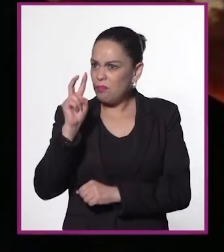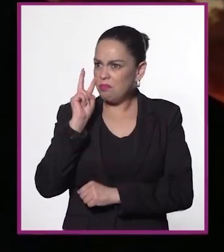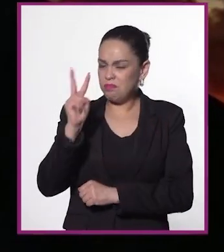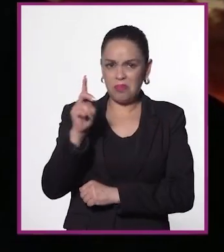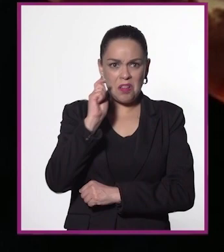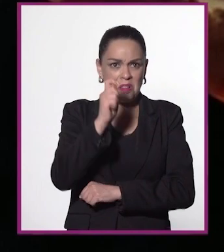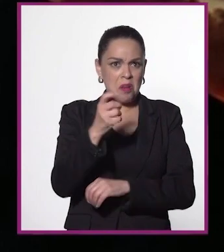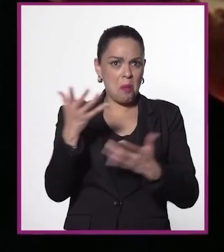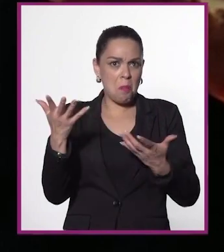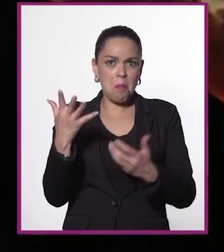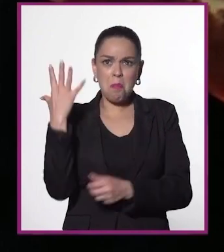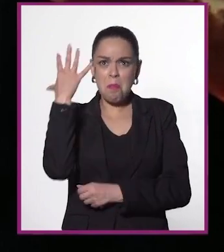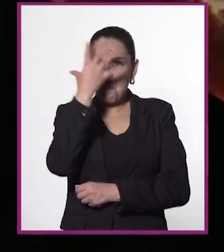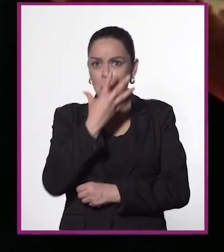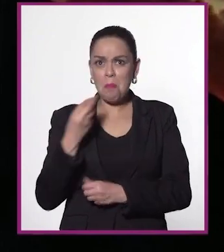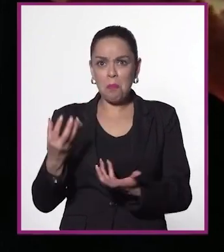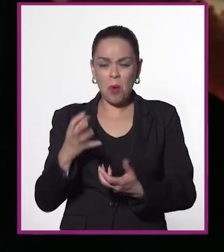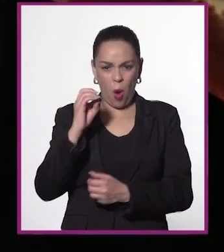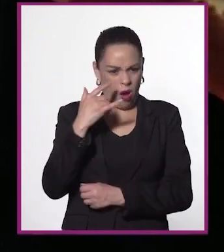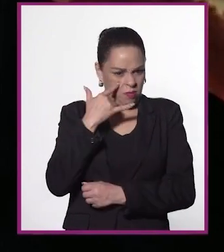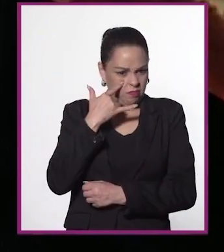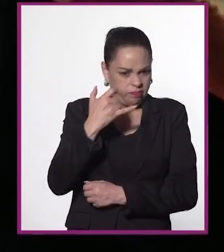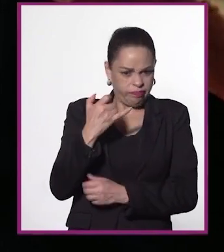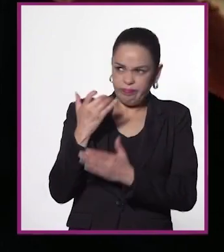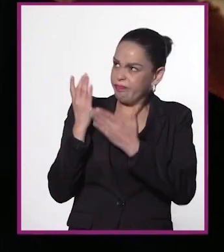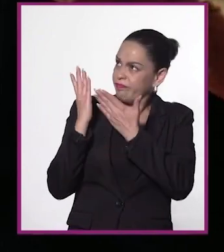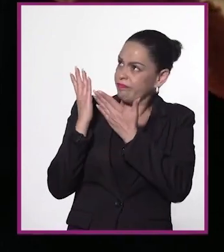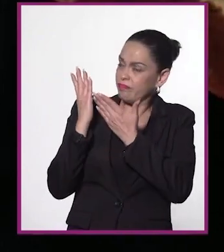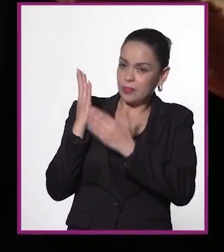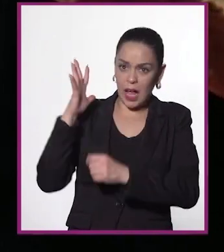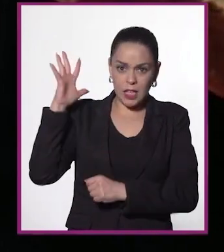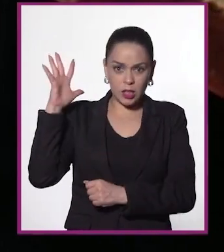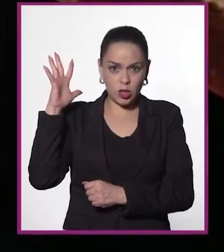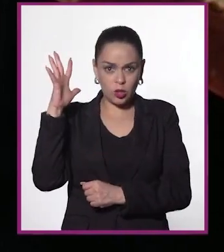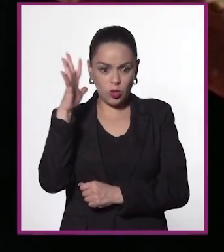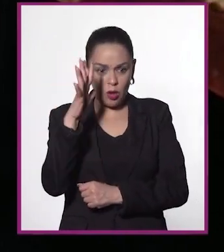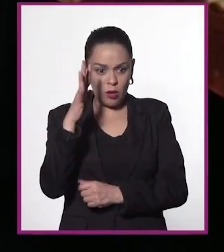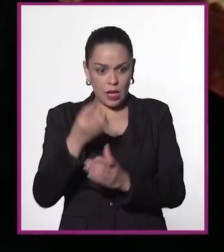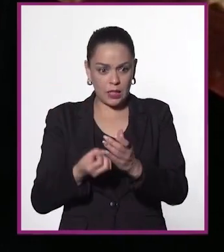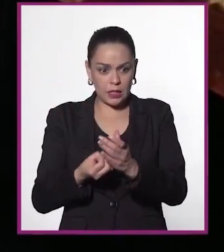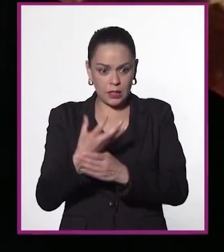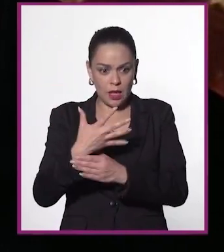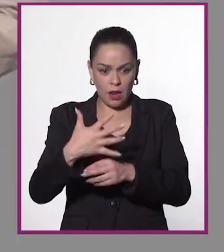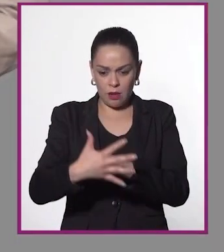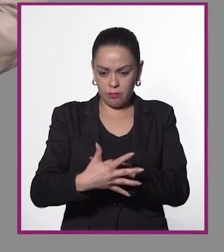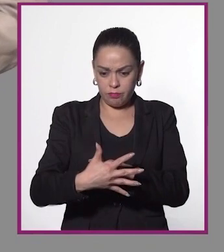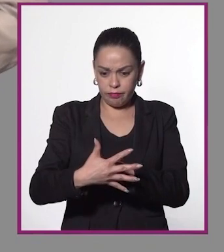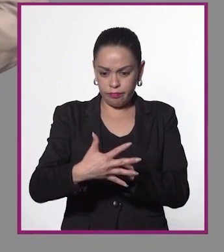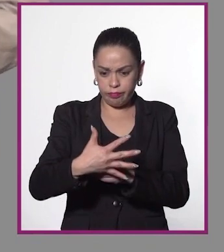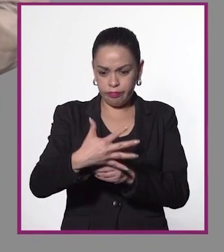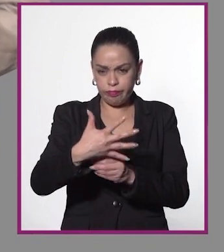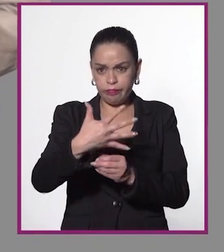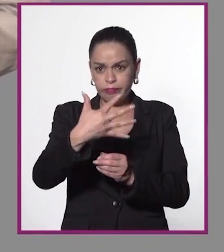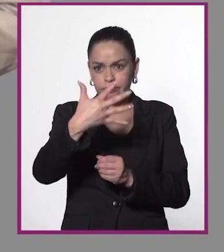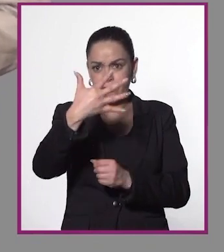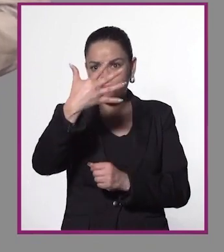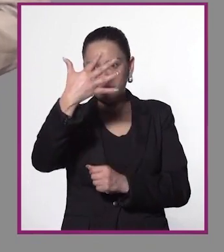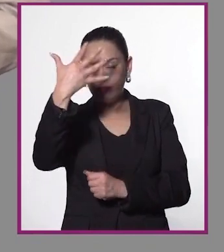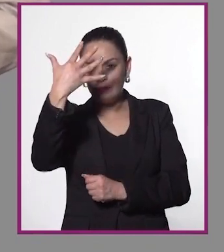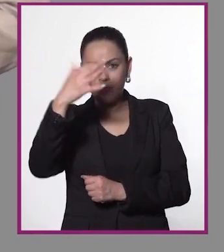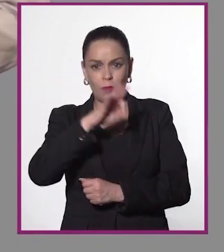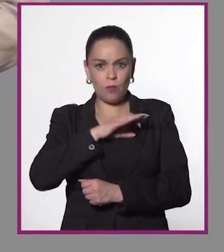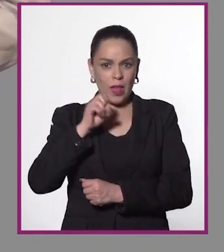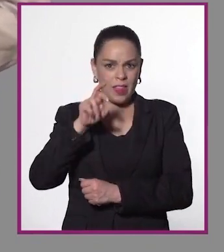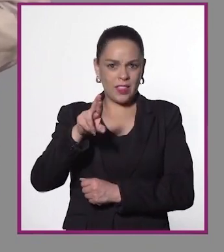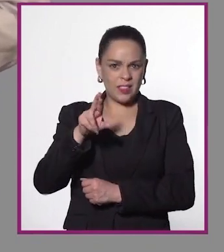un cuadro muy bonito o muy raro. El sol saliendo de un monolito. A lo mejor pudiera